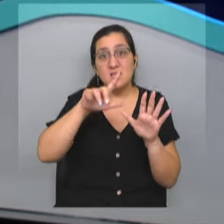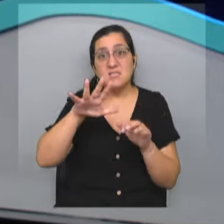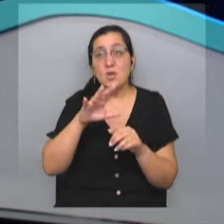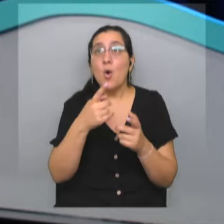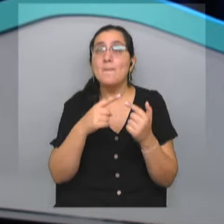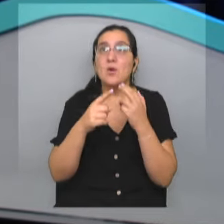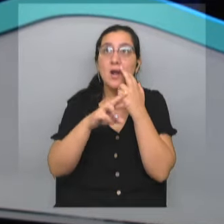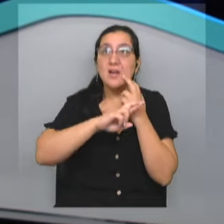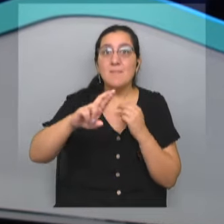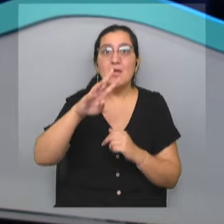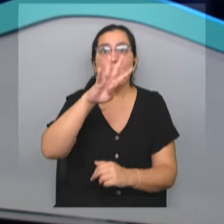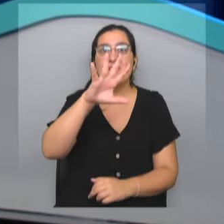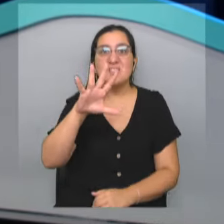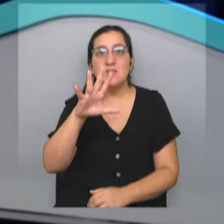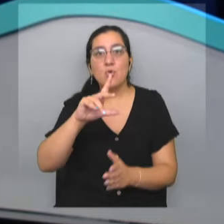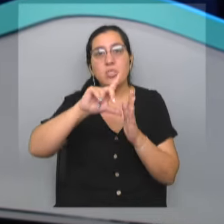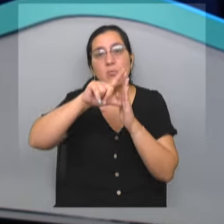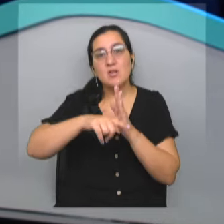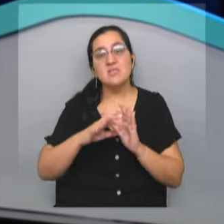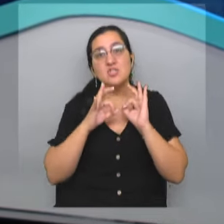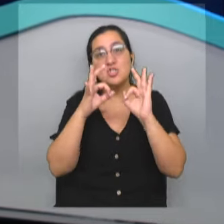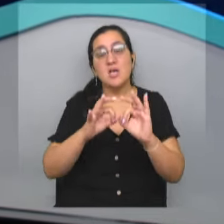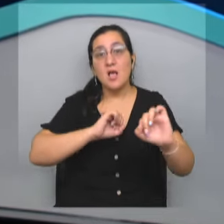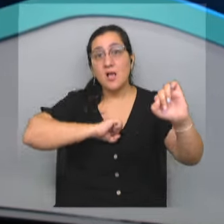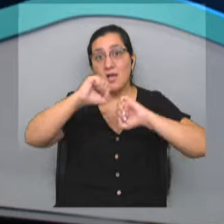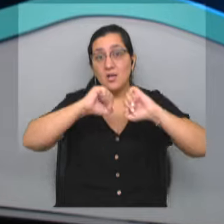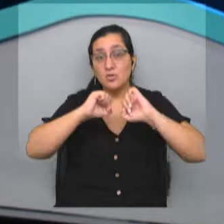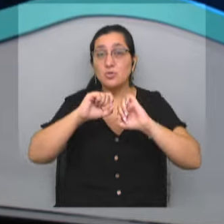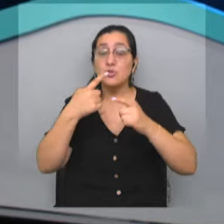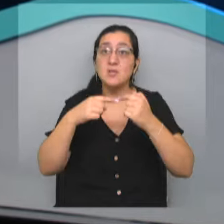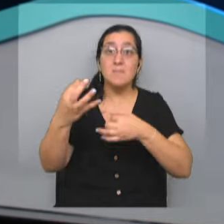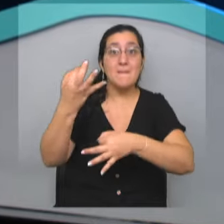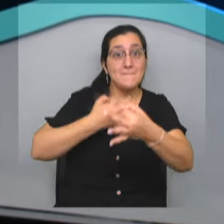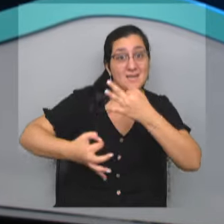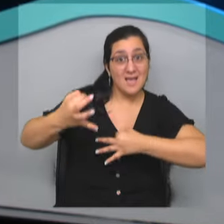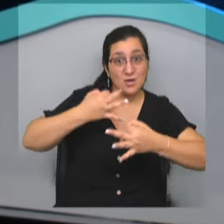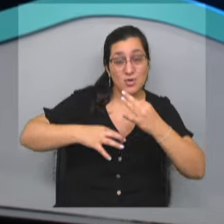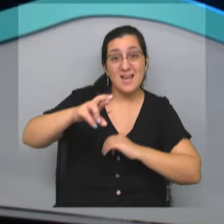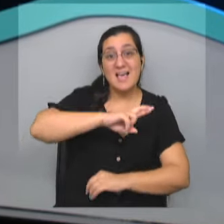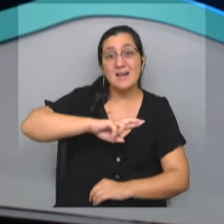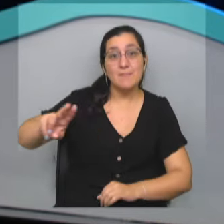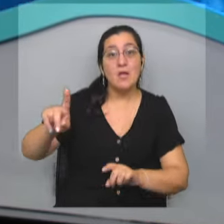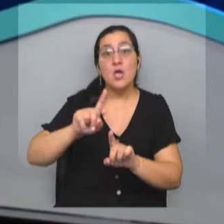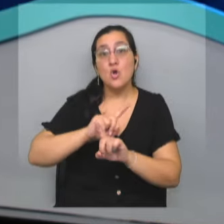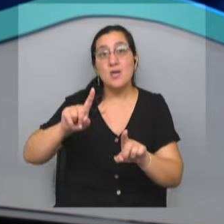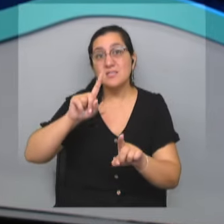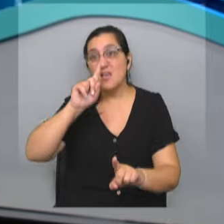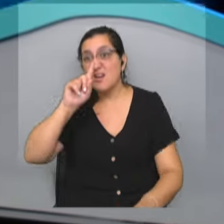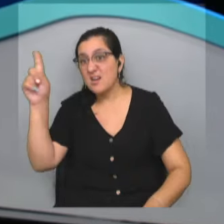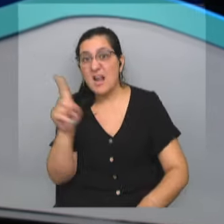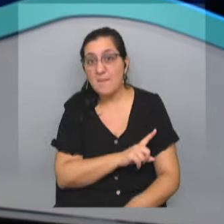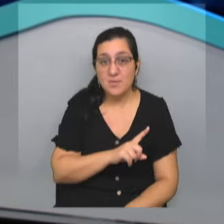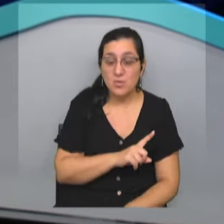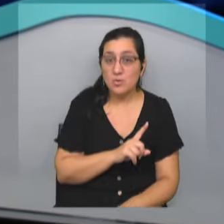demorás 40 minutos en llegar a Carrasco. Entonces me explicó la gente de la Intendencia que la Rambla no es una vía rápida, ni es una